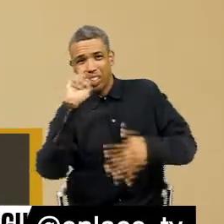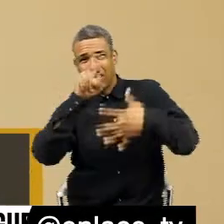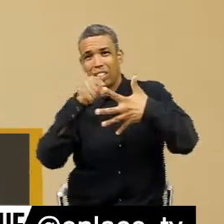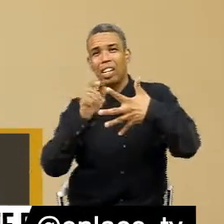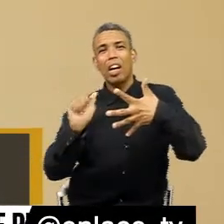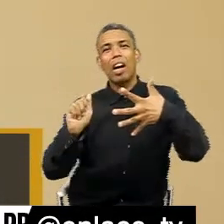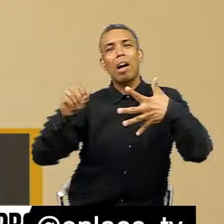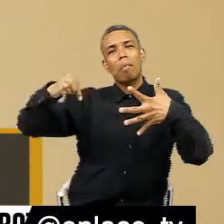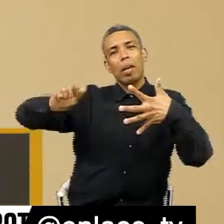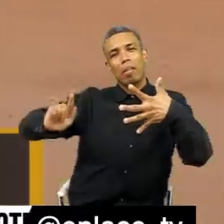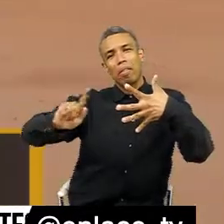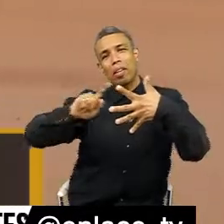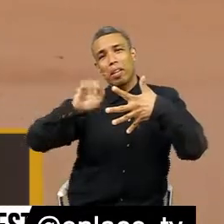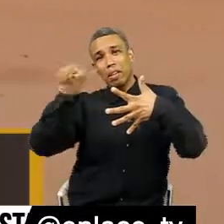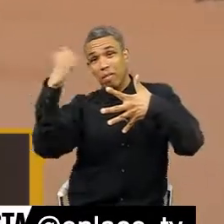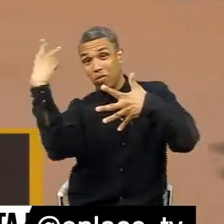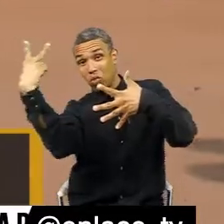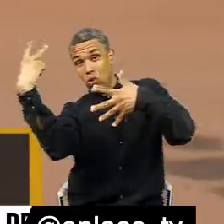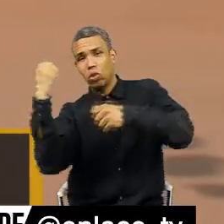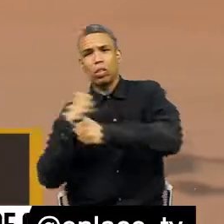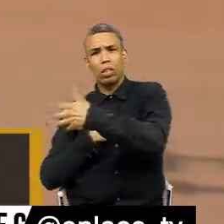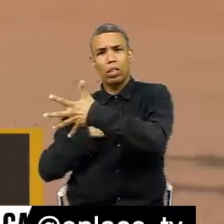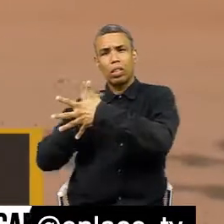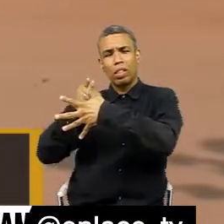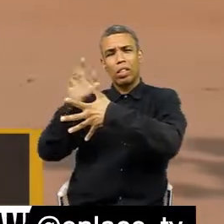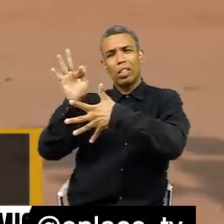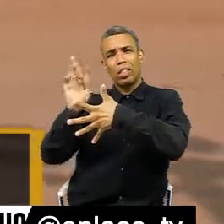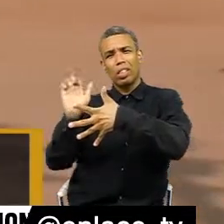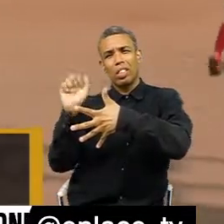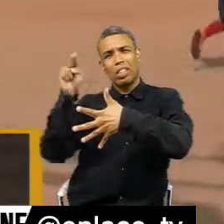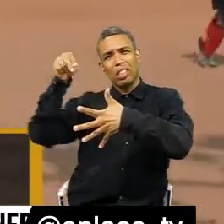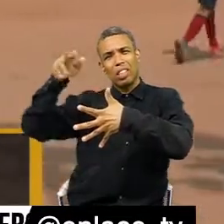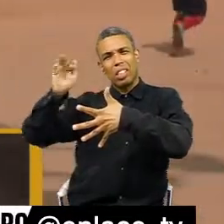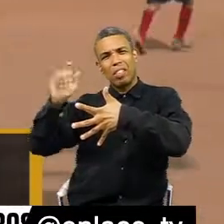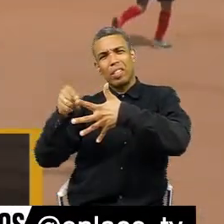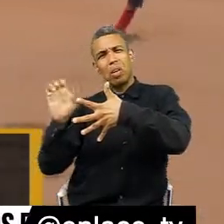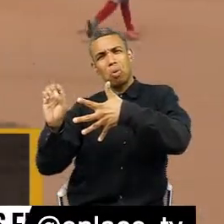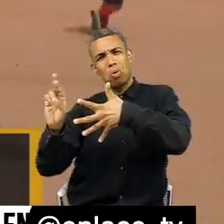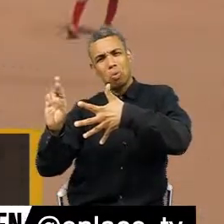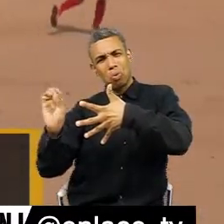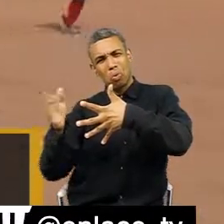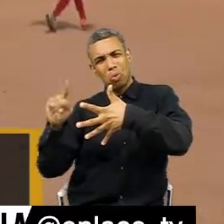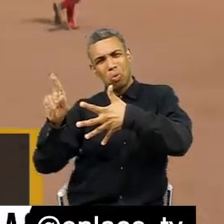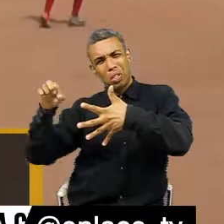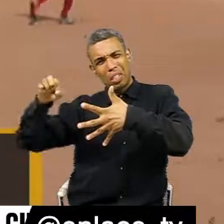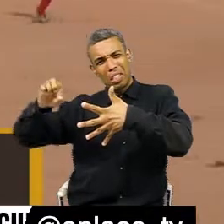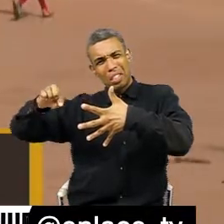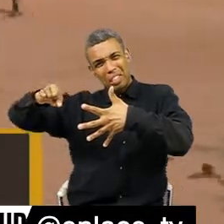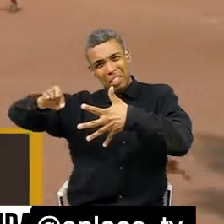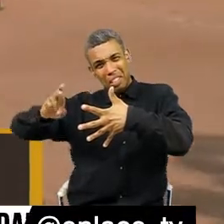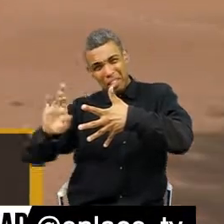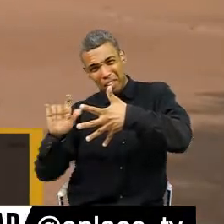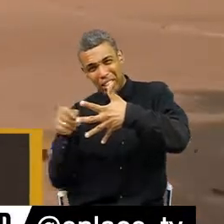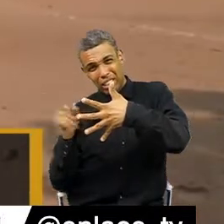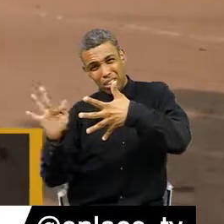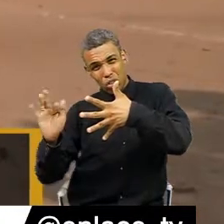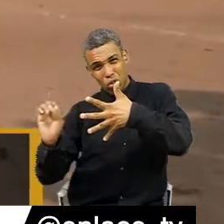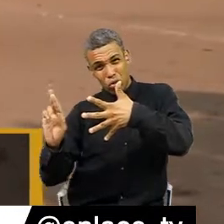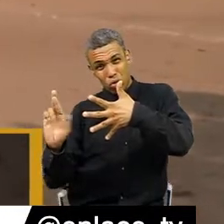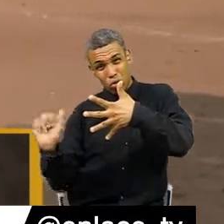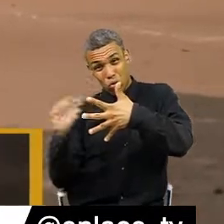Human. Y en el grupo 2 es Transfer Sport, Express, La Tora. Entonces son equipos que verdaderamente